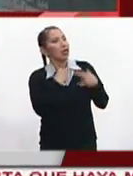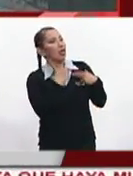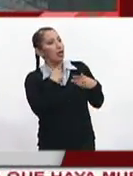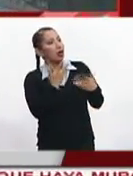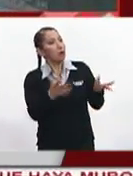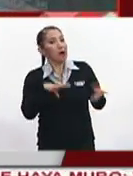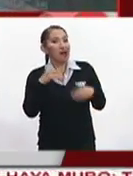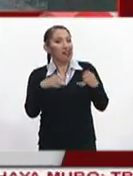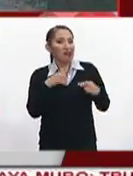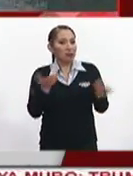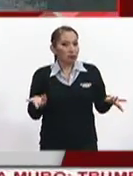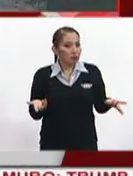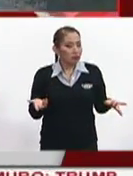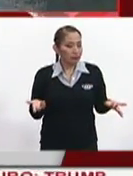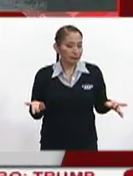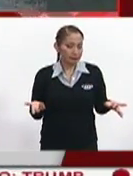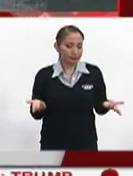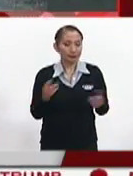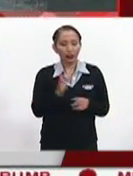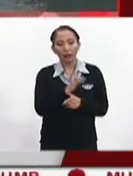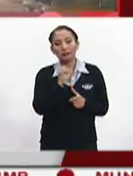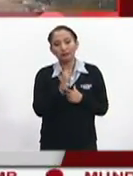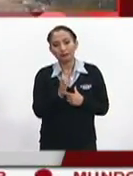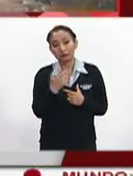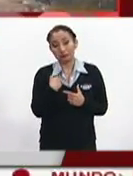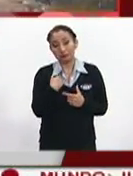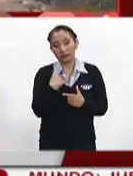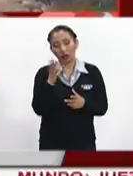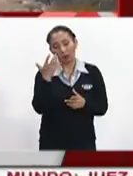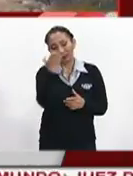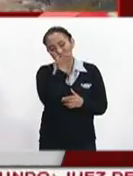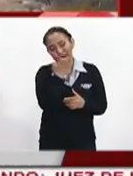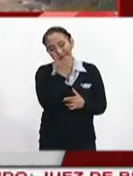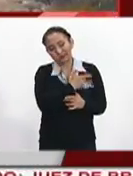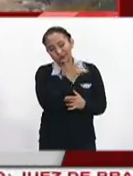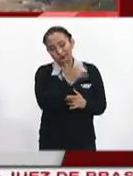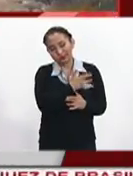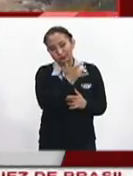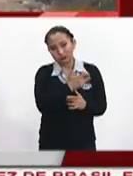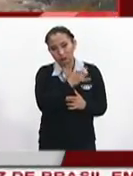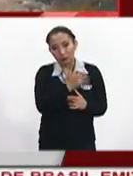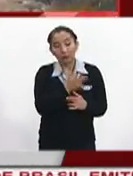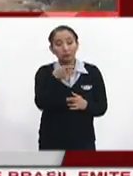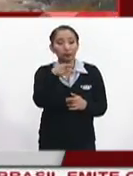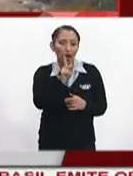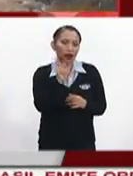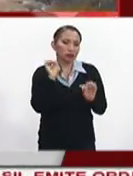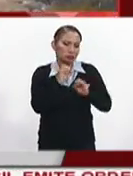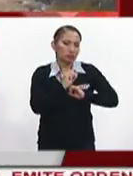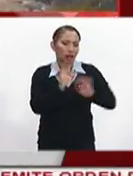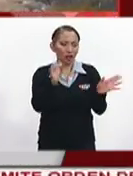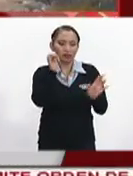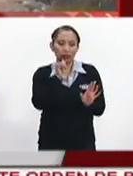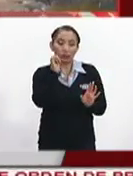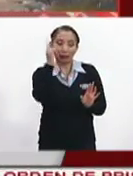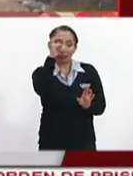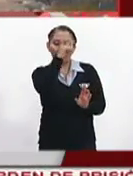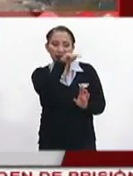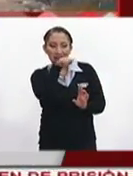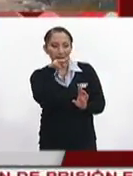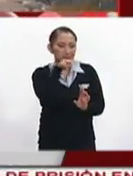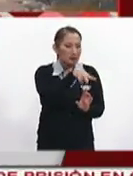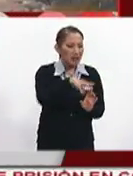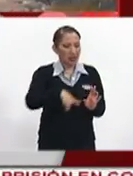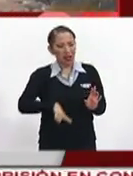continuar sacando ventaja, ¿no? Entonces, yo lo interpretaría de esa manera, pero desde luego siempre es complicado